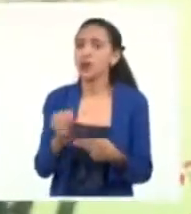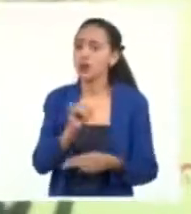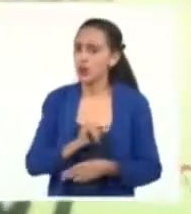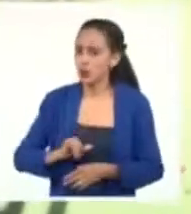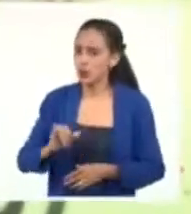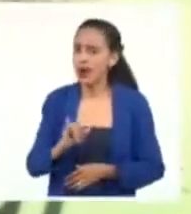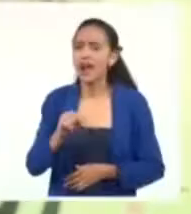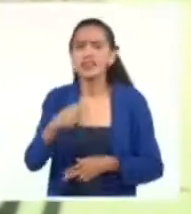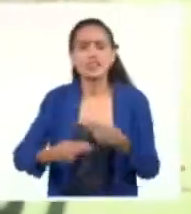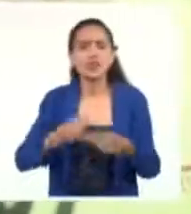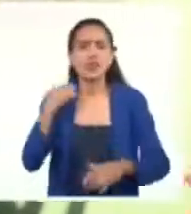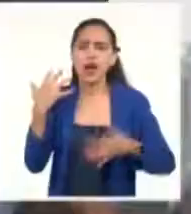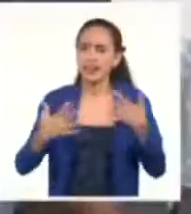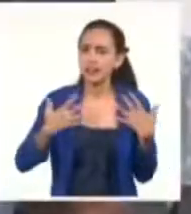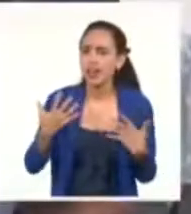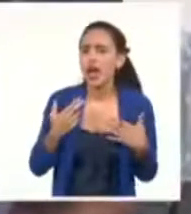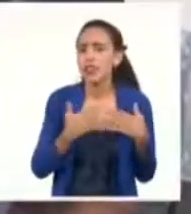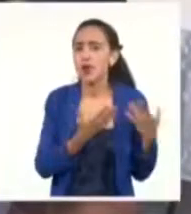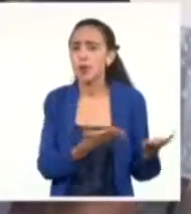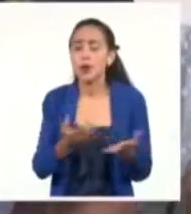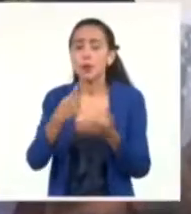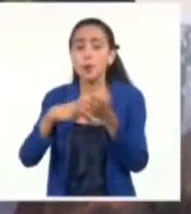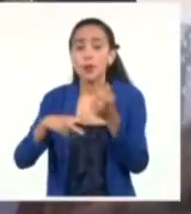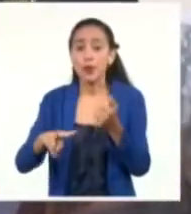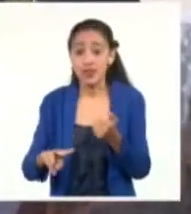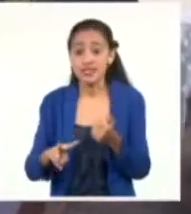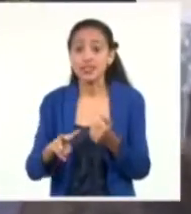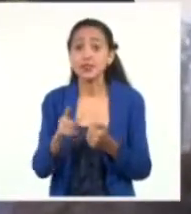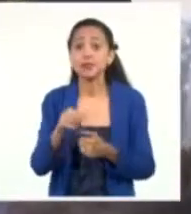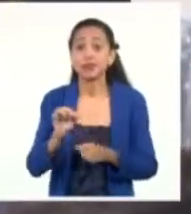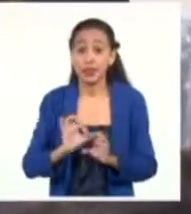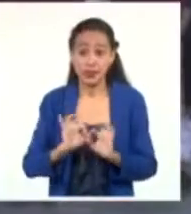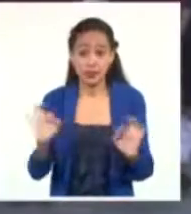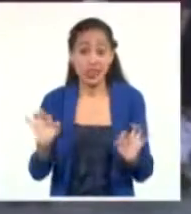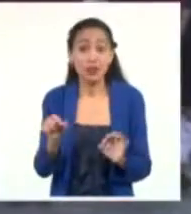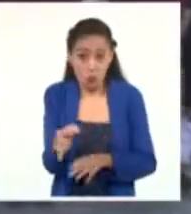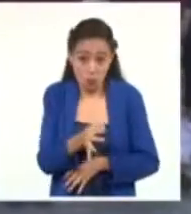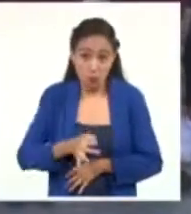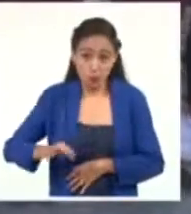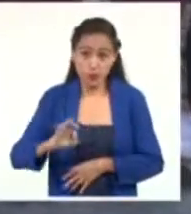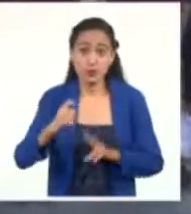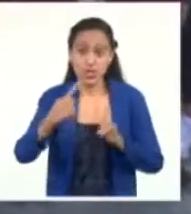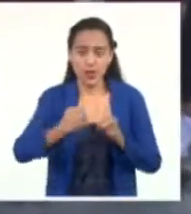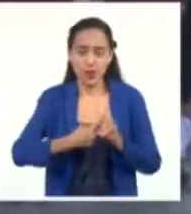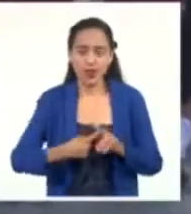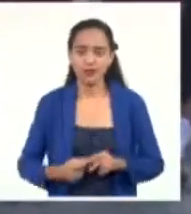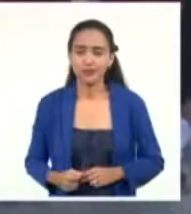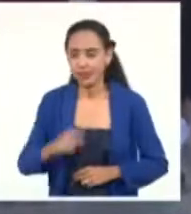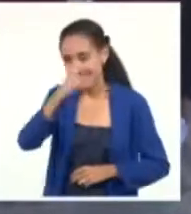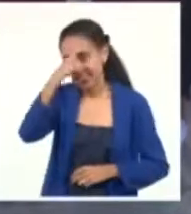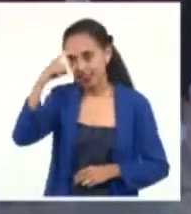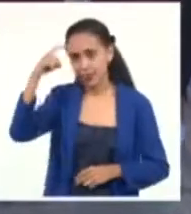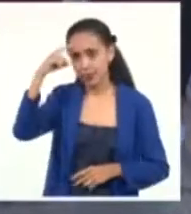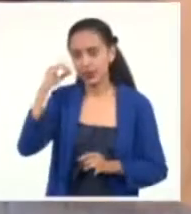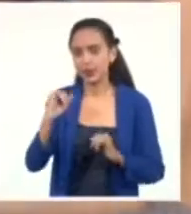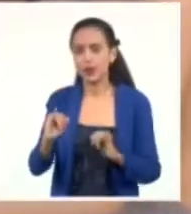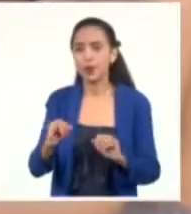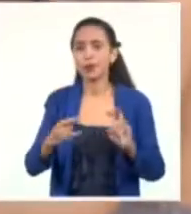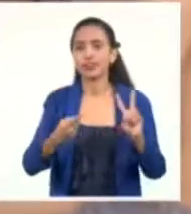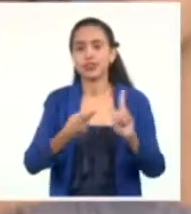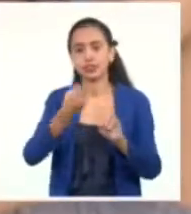por actividades en su homenaje en la provincia y en especial en ese municipio. Desde Santi Espíritus, Manuel Pérez y